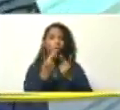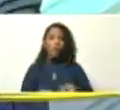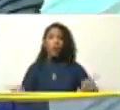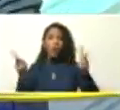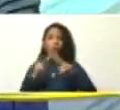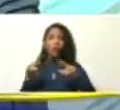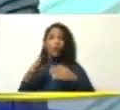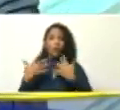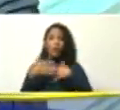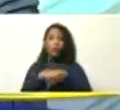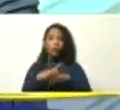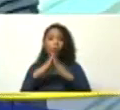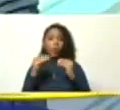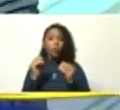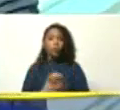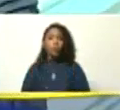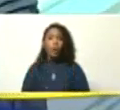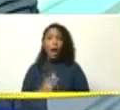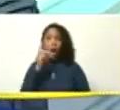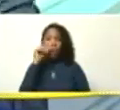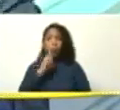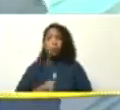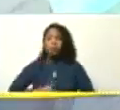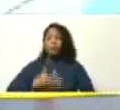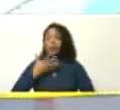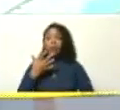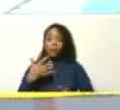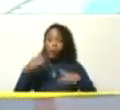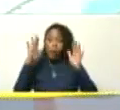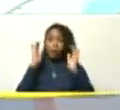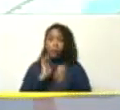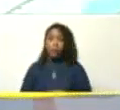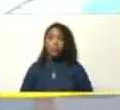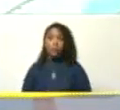que nos unen. El hombre se inspiró, Ale.